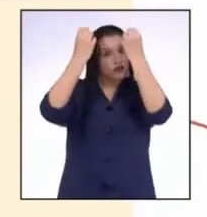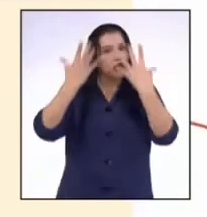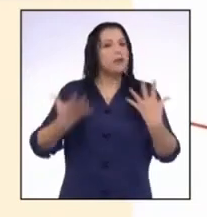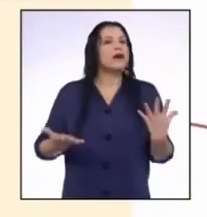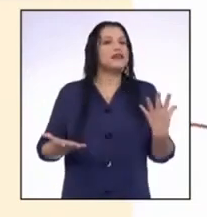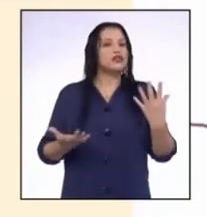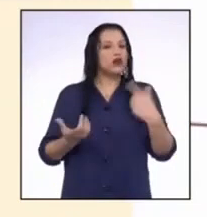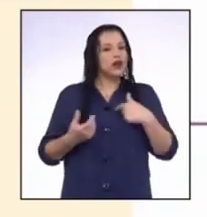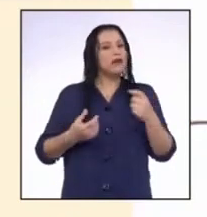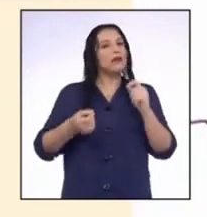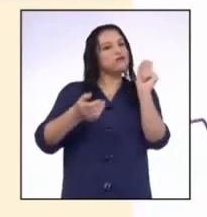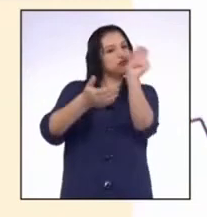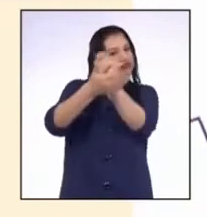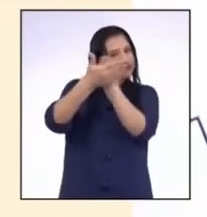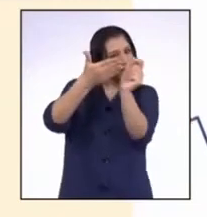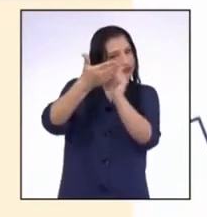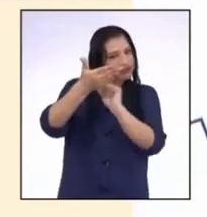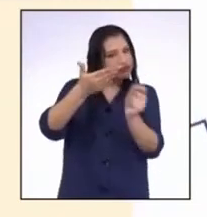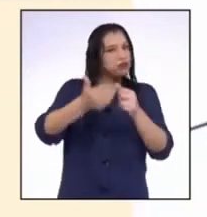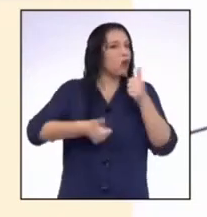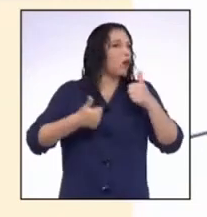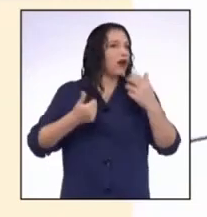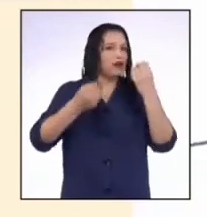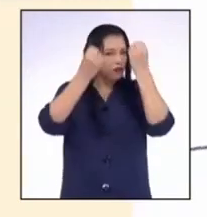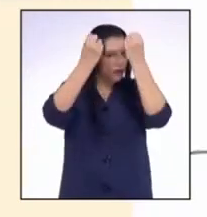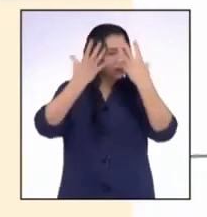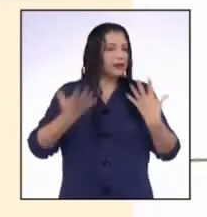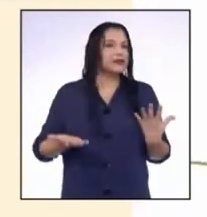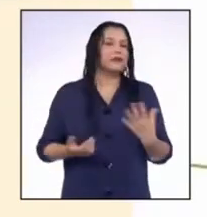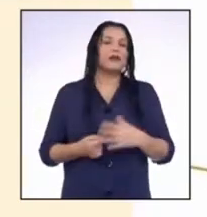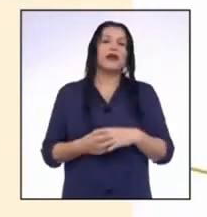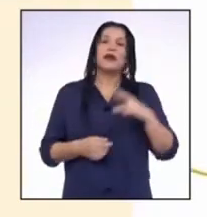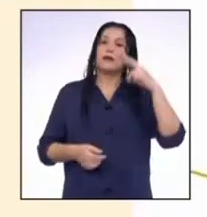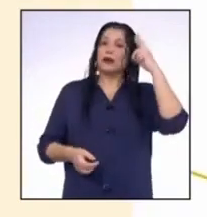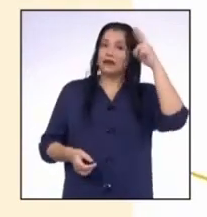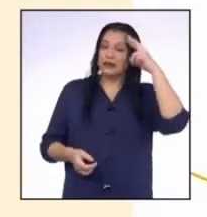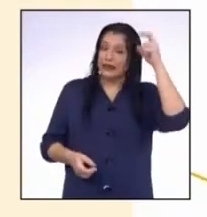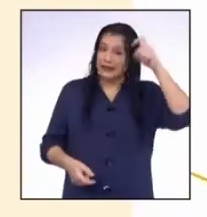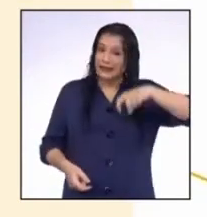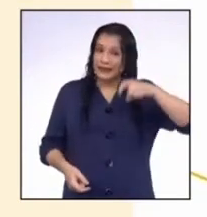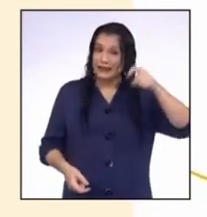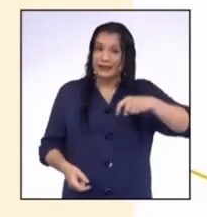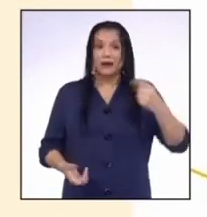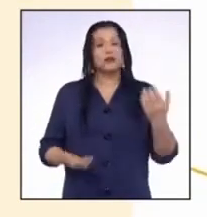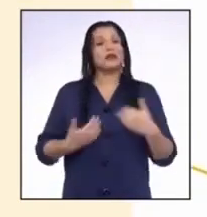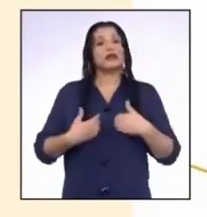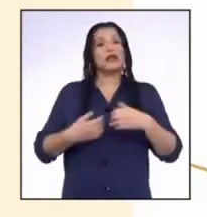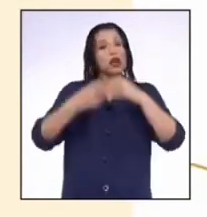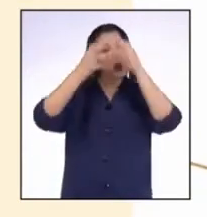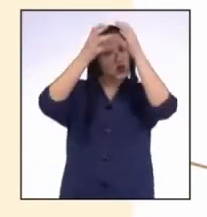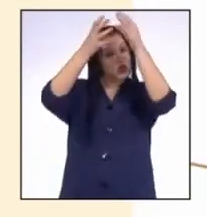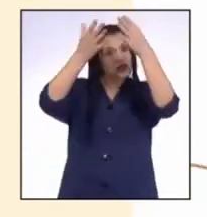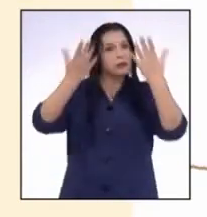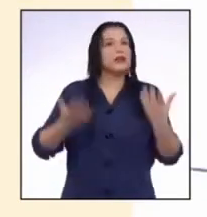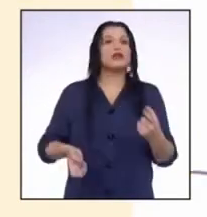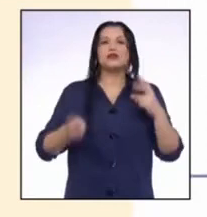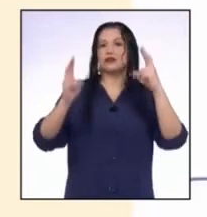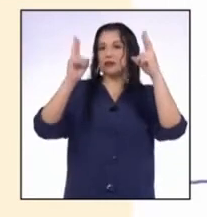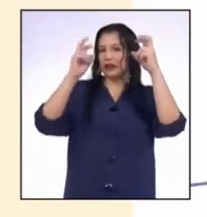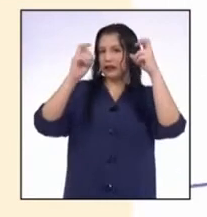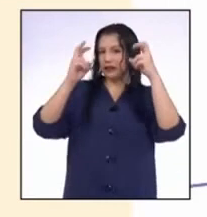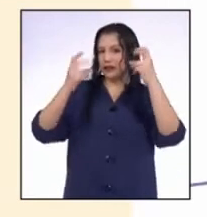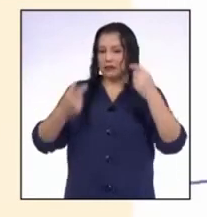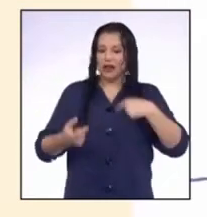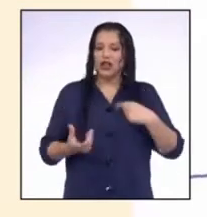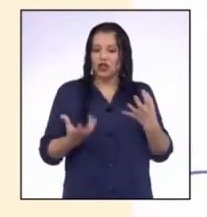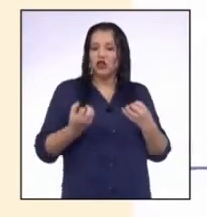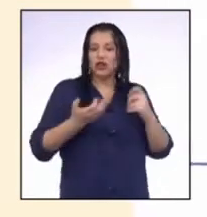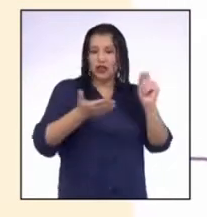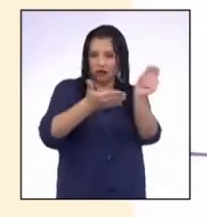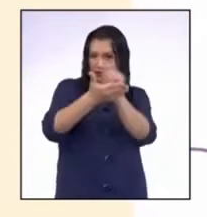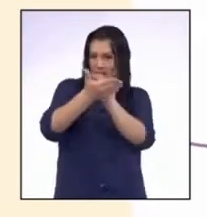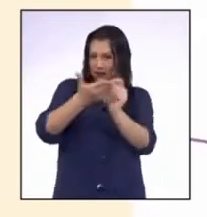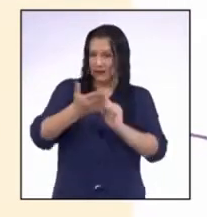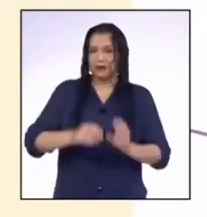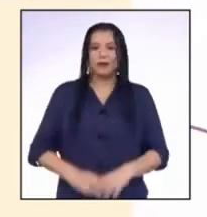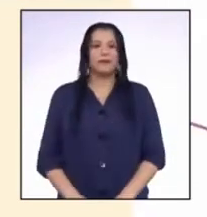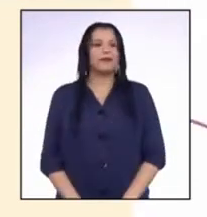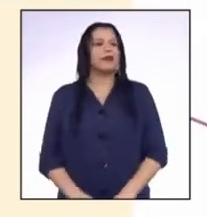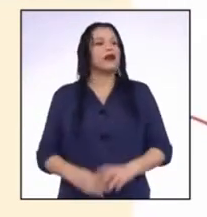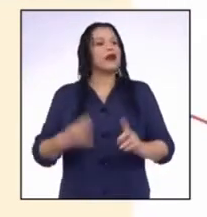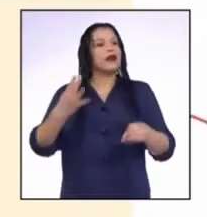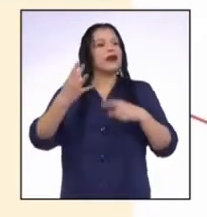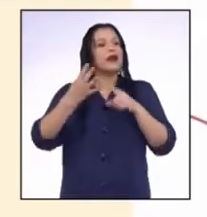que va a contener nuestro ensayo. Para ello es necesario tener conocimiento sobre el tema del que se va a redactar.